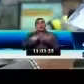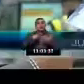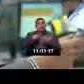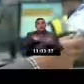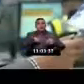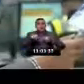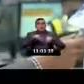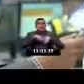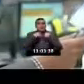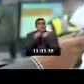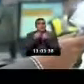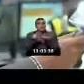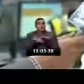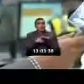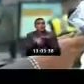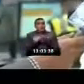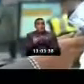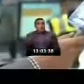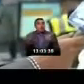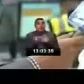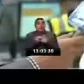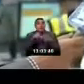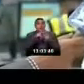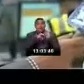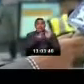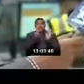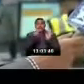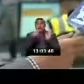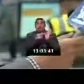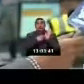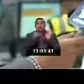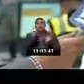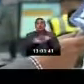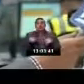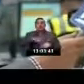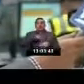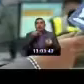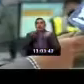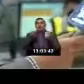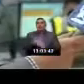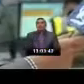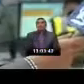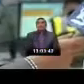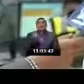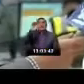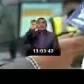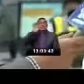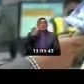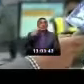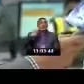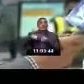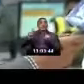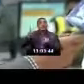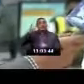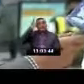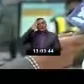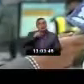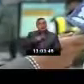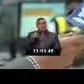y a reunión y asociación. Por lo tanto, son esas dos medidas las que ya no podríamos ejecutar. Los semáforos tienen diferentes medidas que no